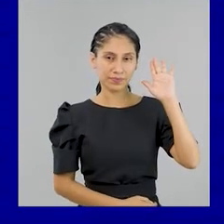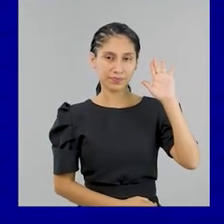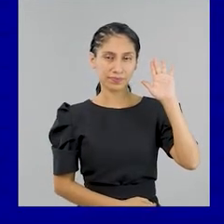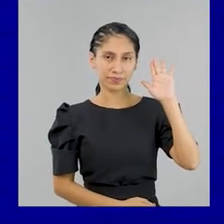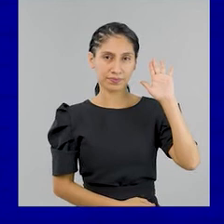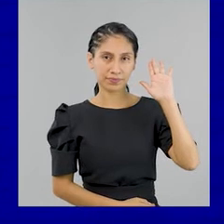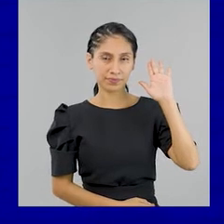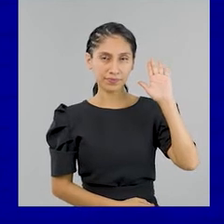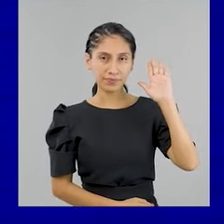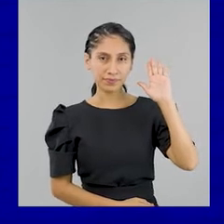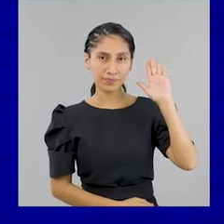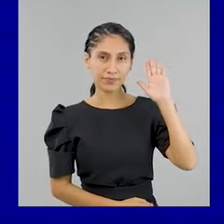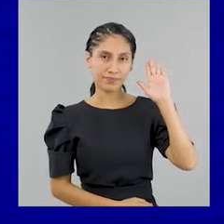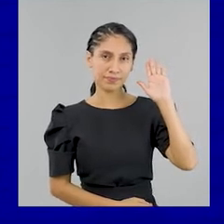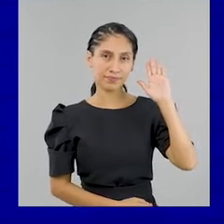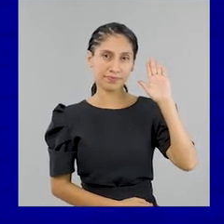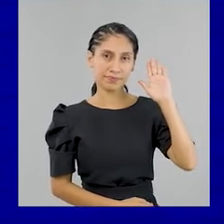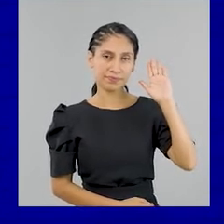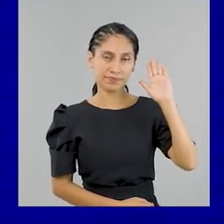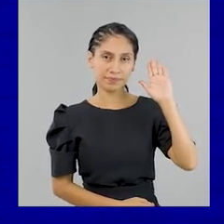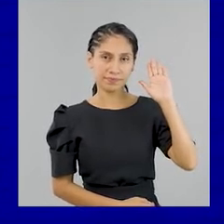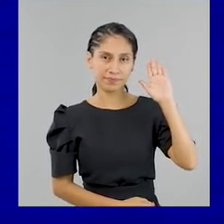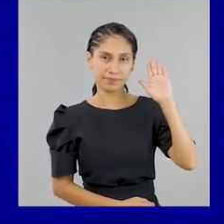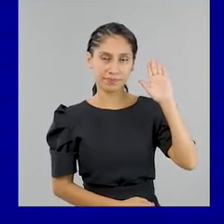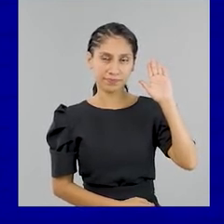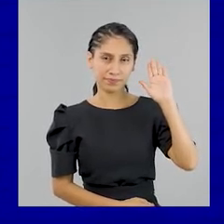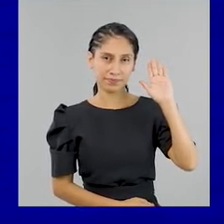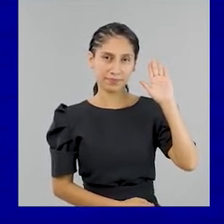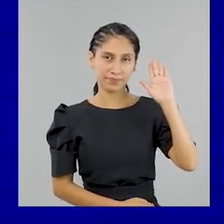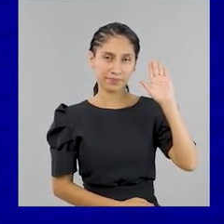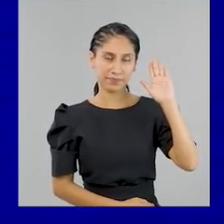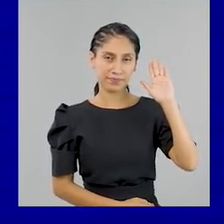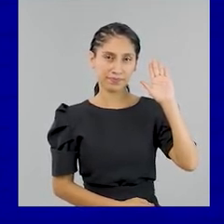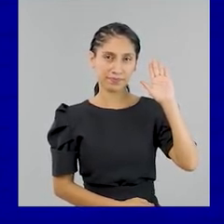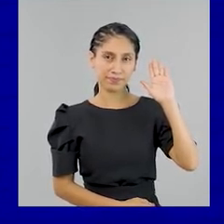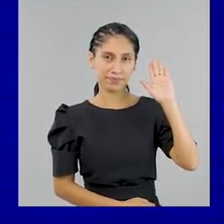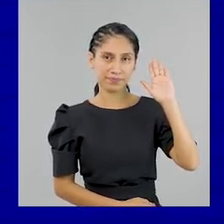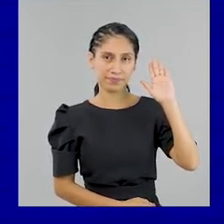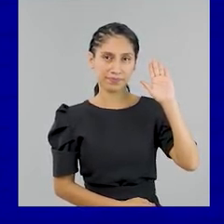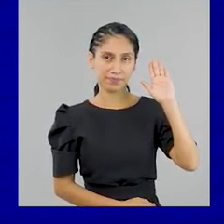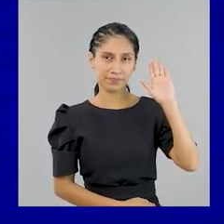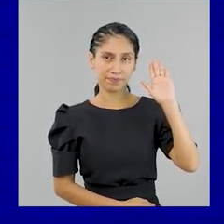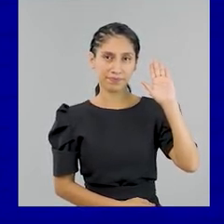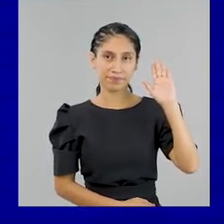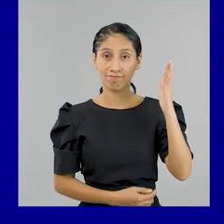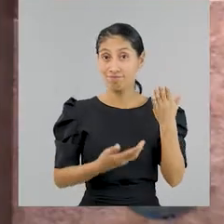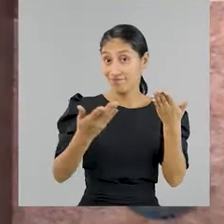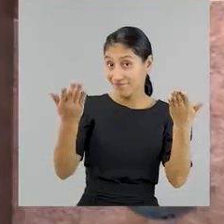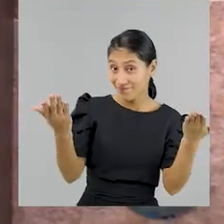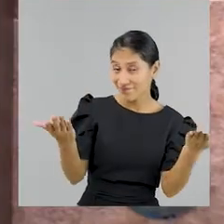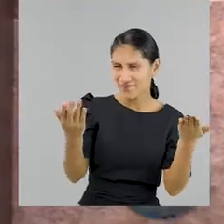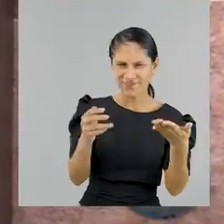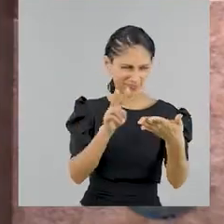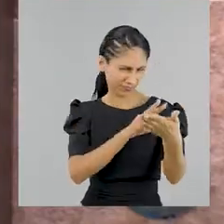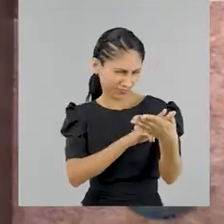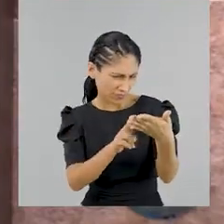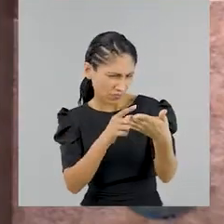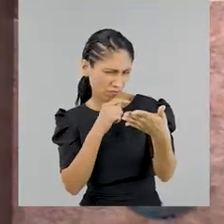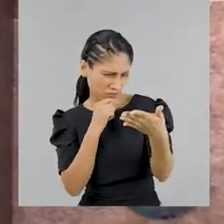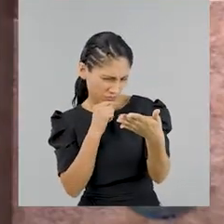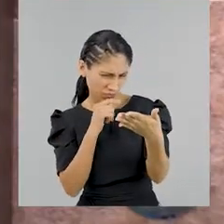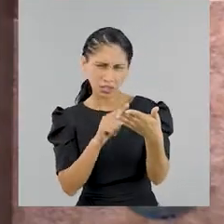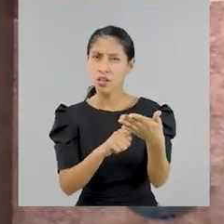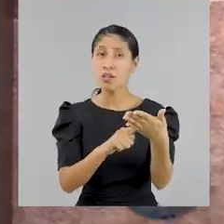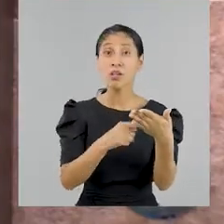el que Micaela Bastidas fuera la protagonista de una historia, pero con un nombre cambiado. Presentar un caso